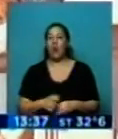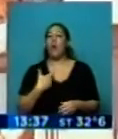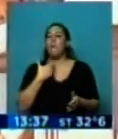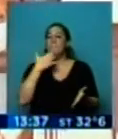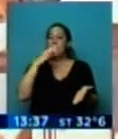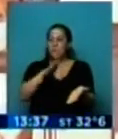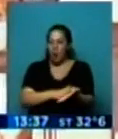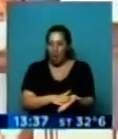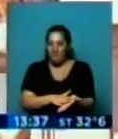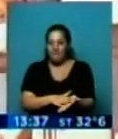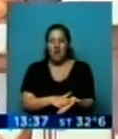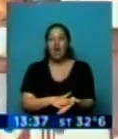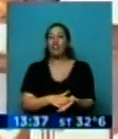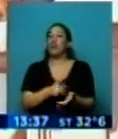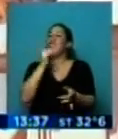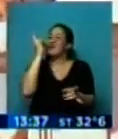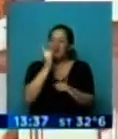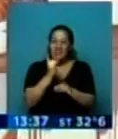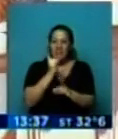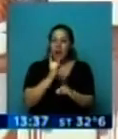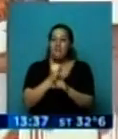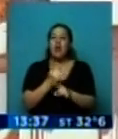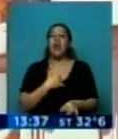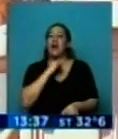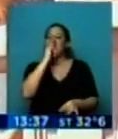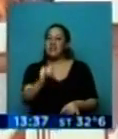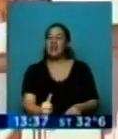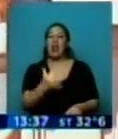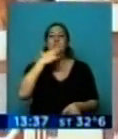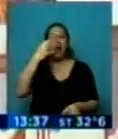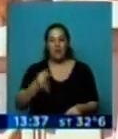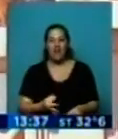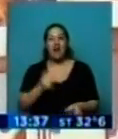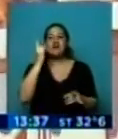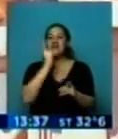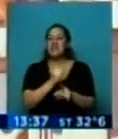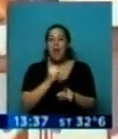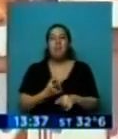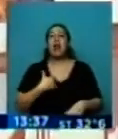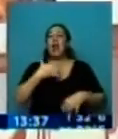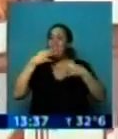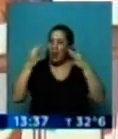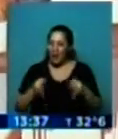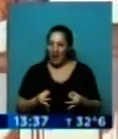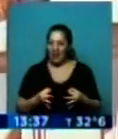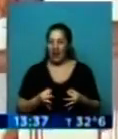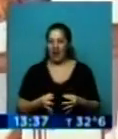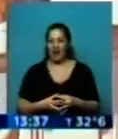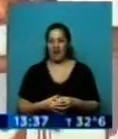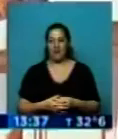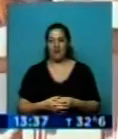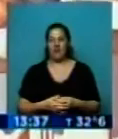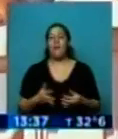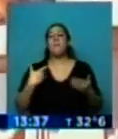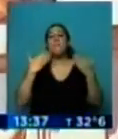prometo siempre decirles la verdad, siempre ser sincero